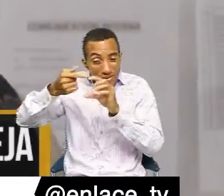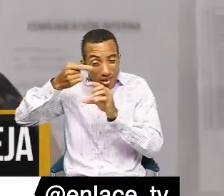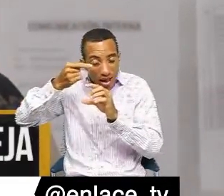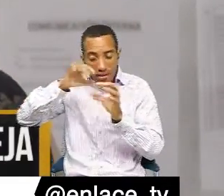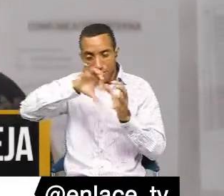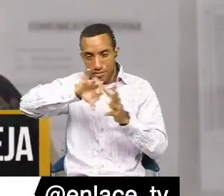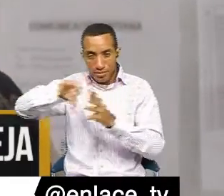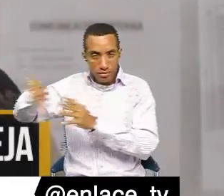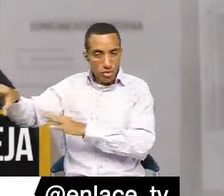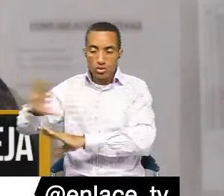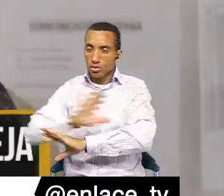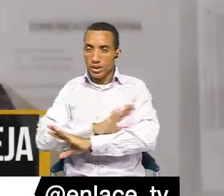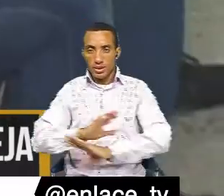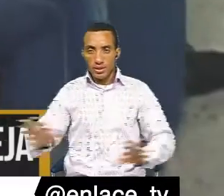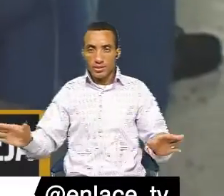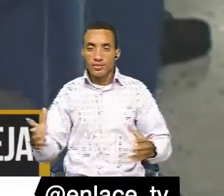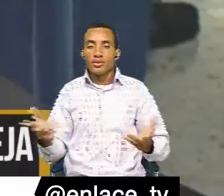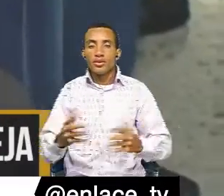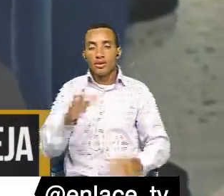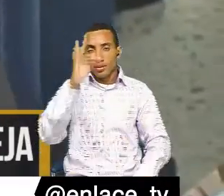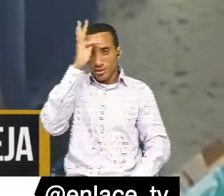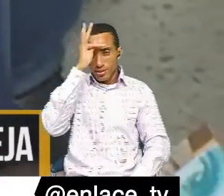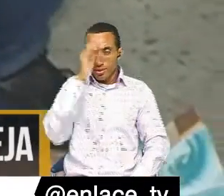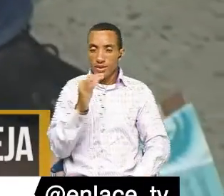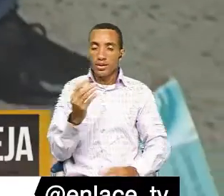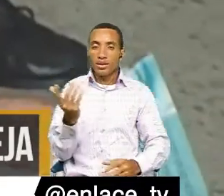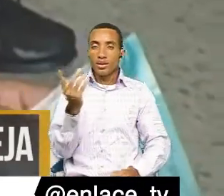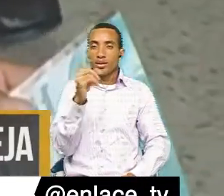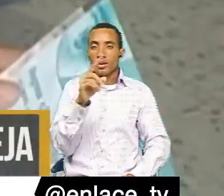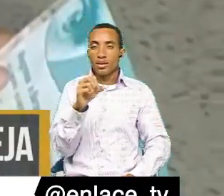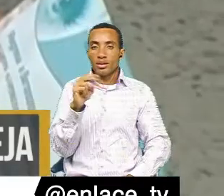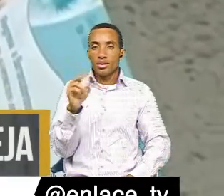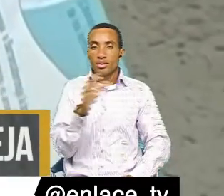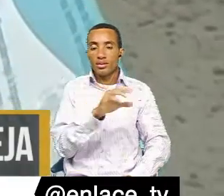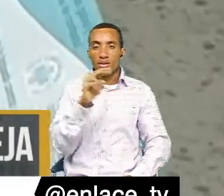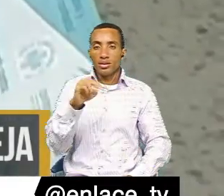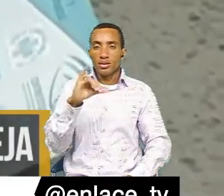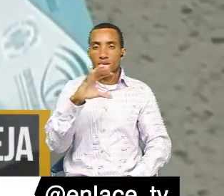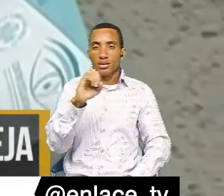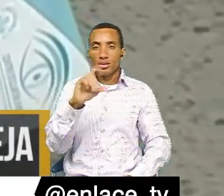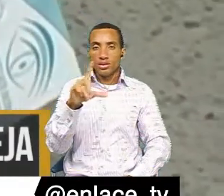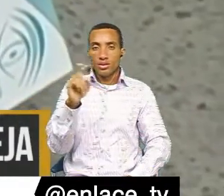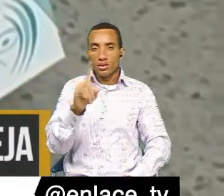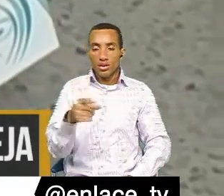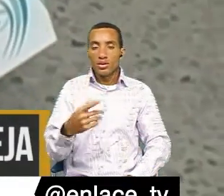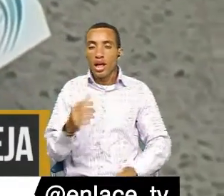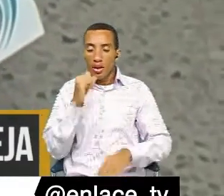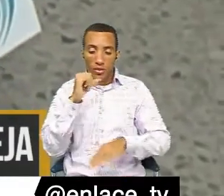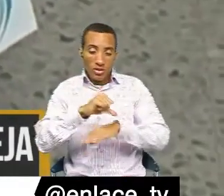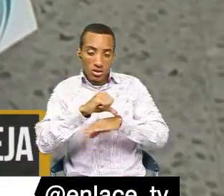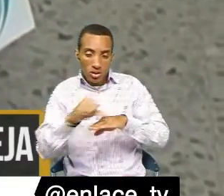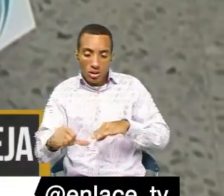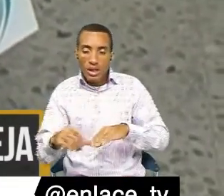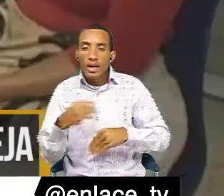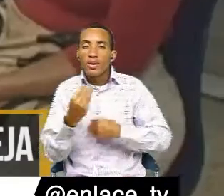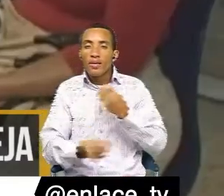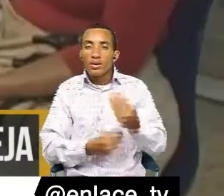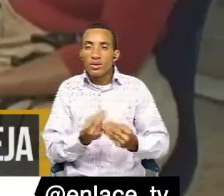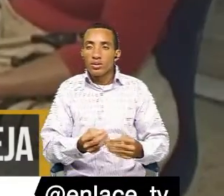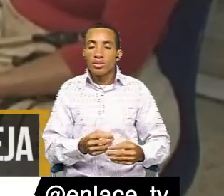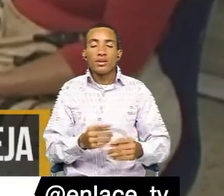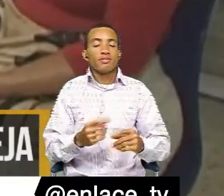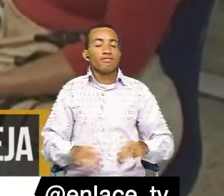este sábado en la Clínica San Nicolás. Vamos a decirle a la gente cómo está de su visión y cómo va a quedar después de la cirugía. El propósito es que vengan a Bogotá,